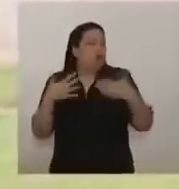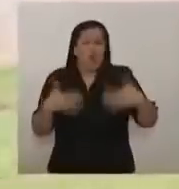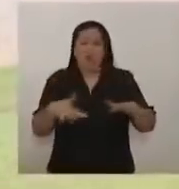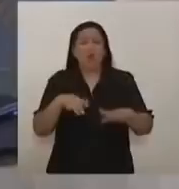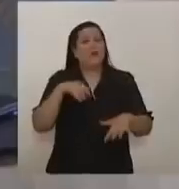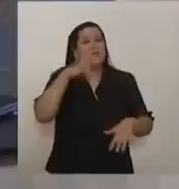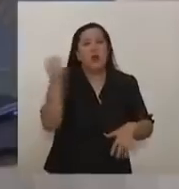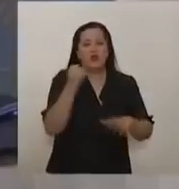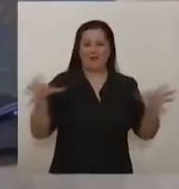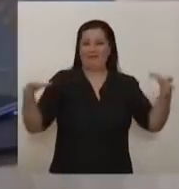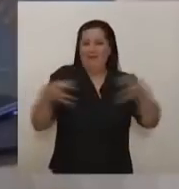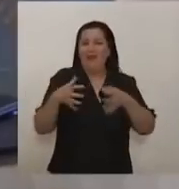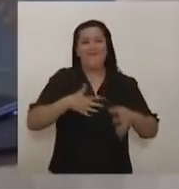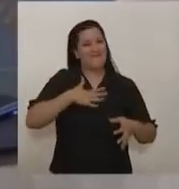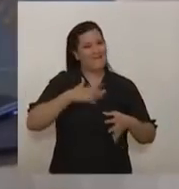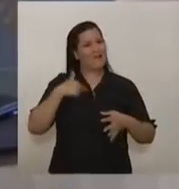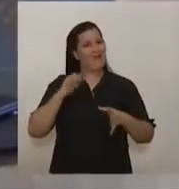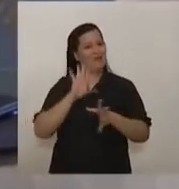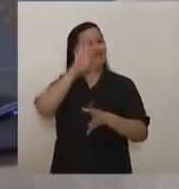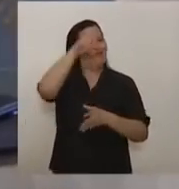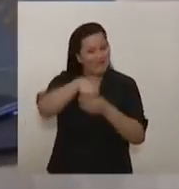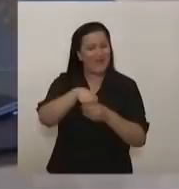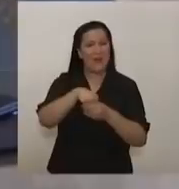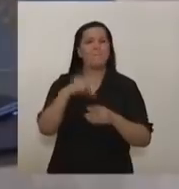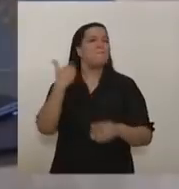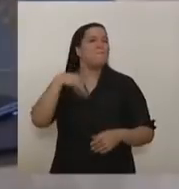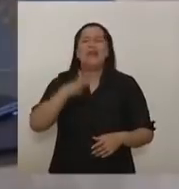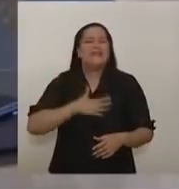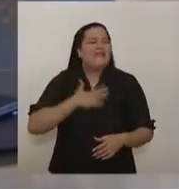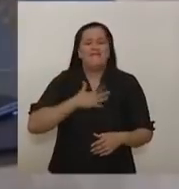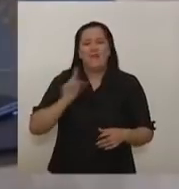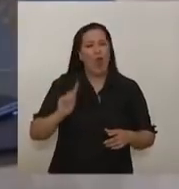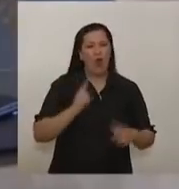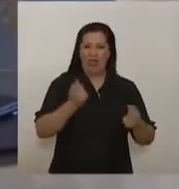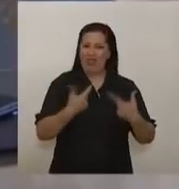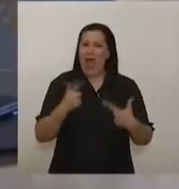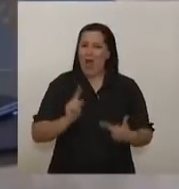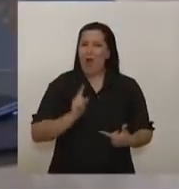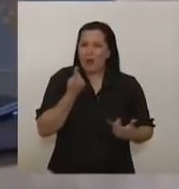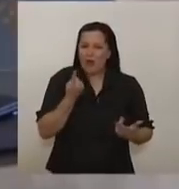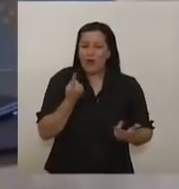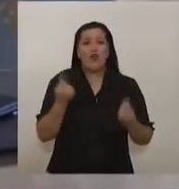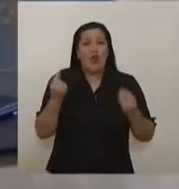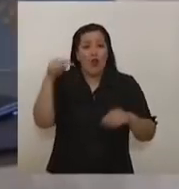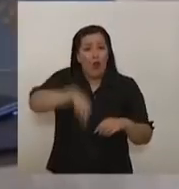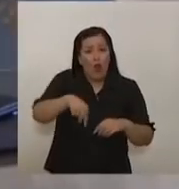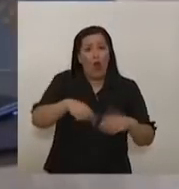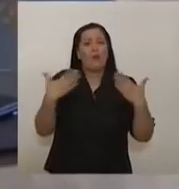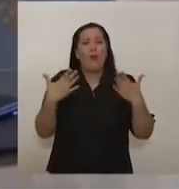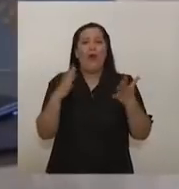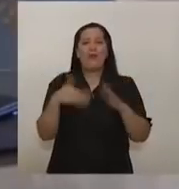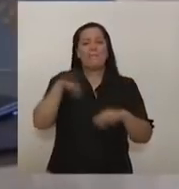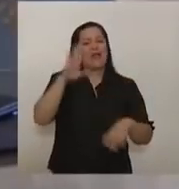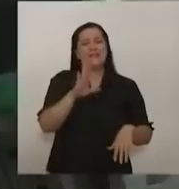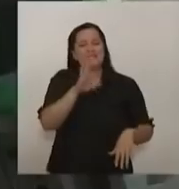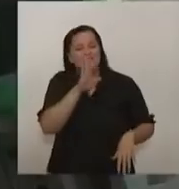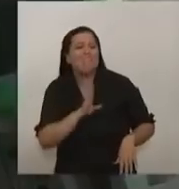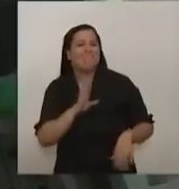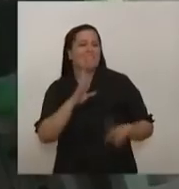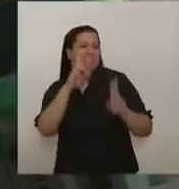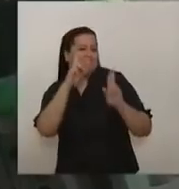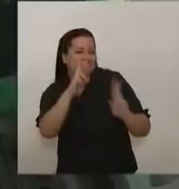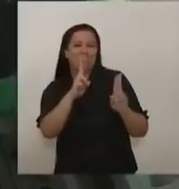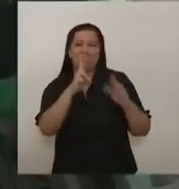votado. Me alegra haber sido parte, pero más me alegra y me enorgullece que hoy podamos ser un poco más tolerantes,